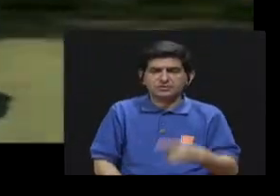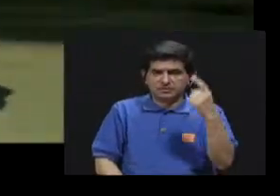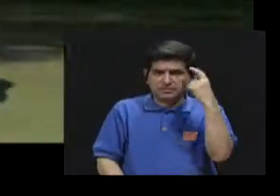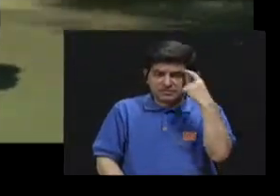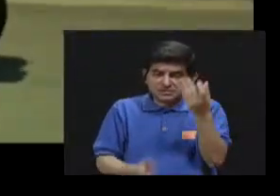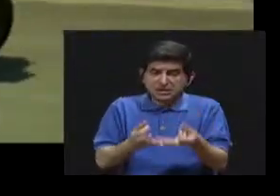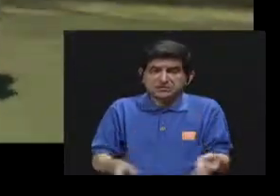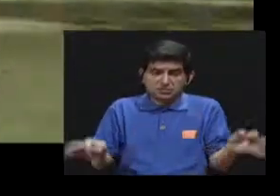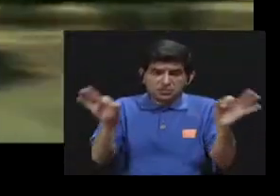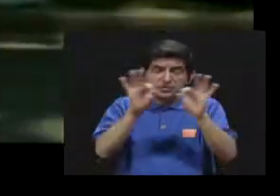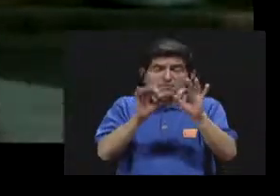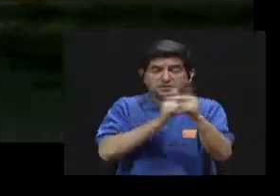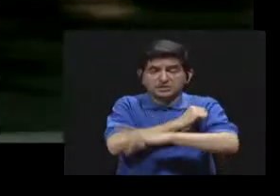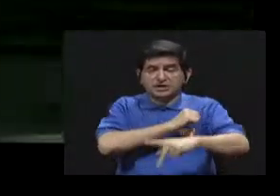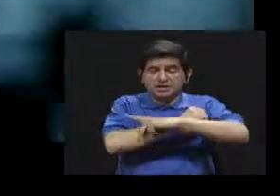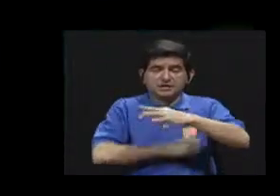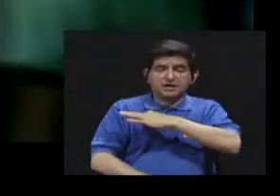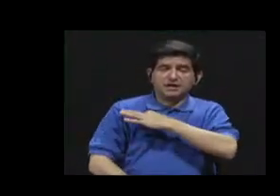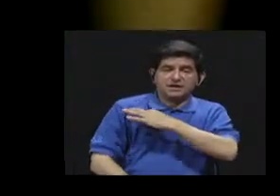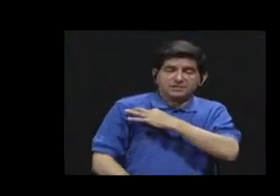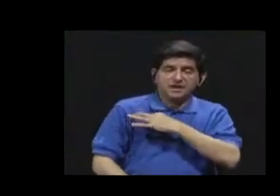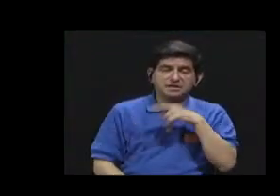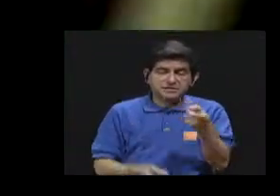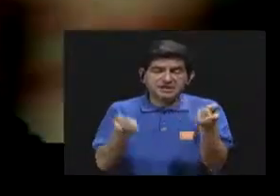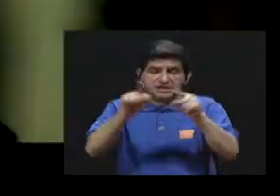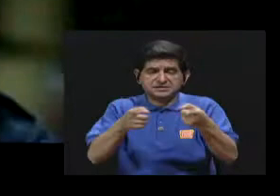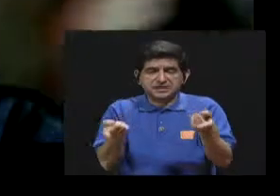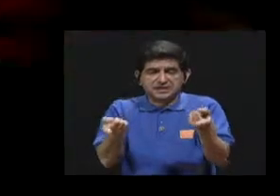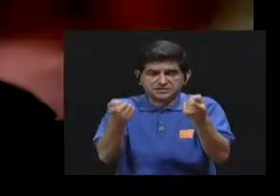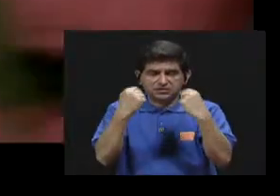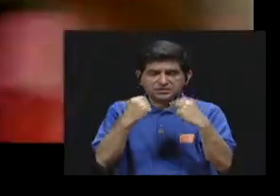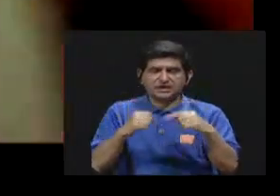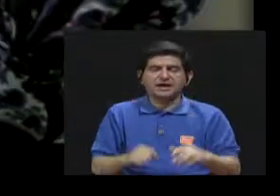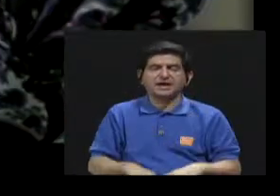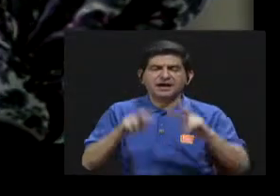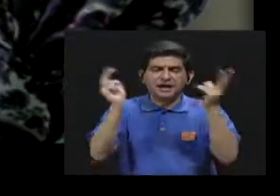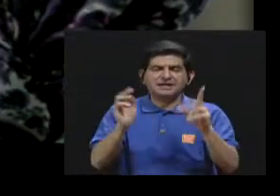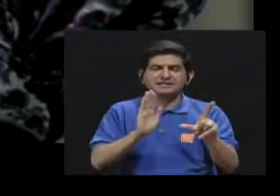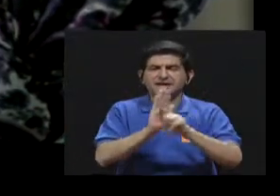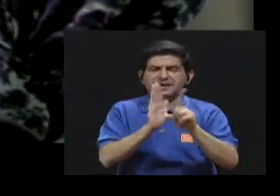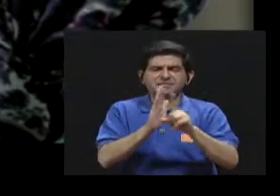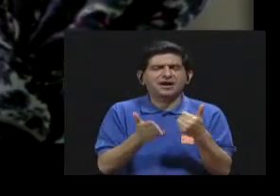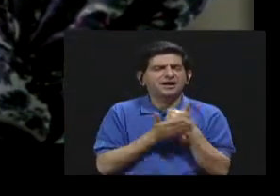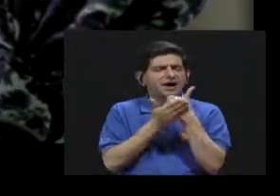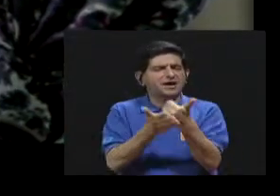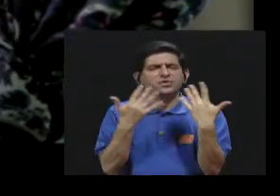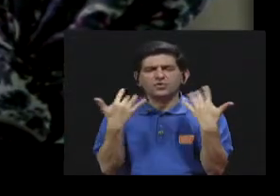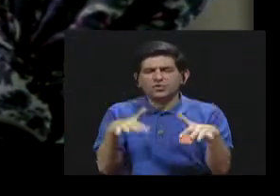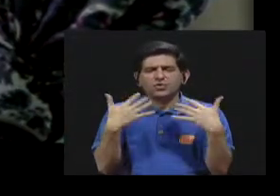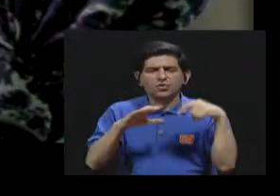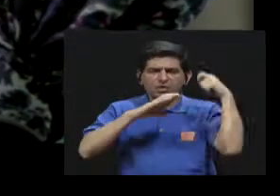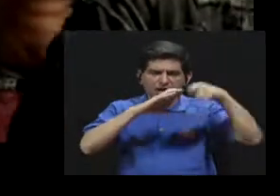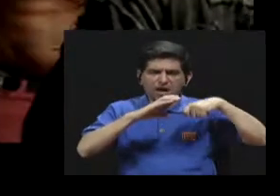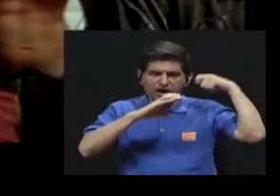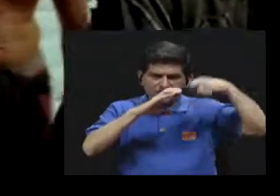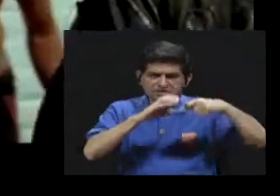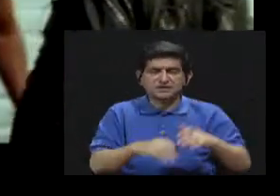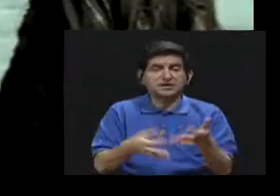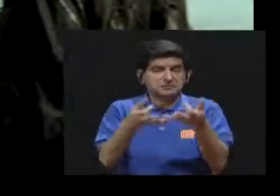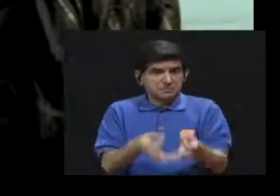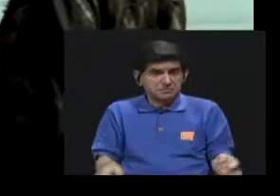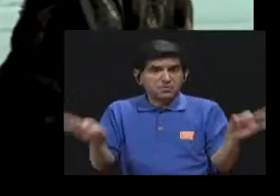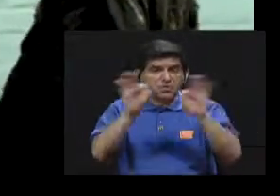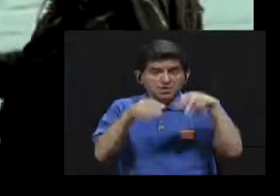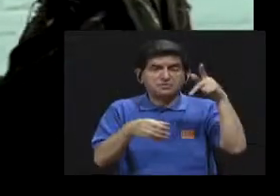nivel extranjero. Es muy importante el país invitado porque trae, en este caso, el tema de la ley, aporta mucho a nuestra cinematografía. Entonces, ha sido